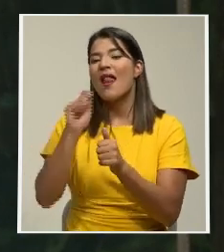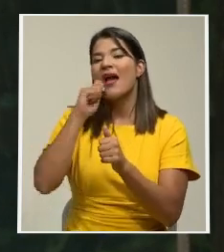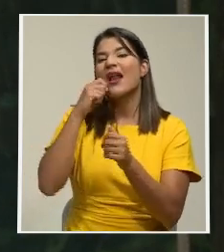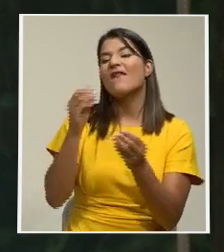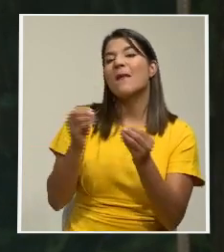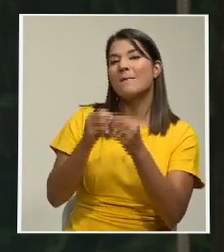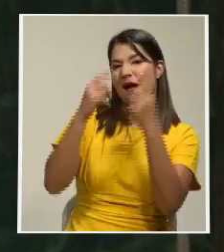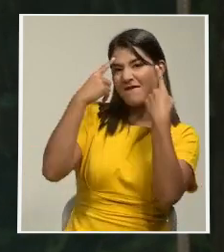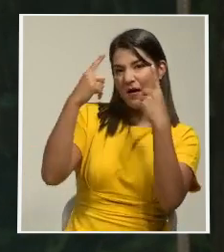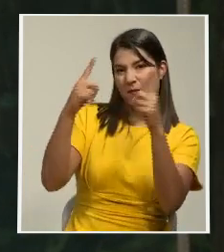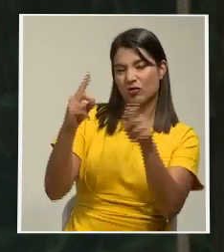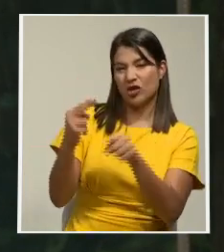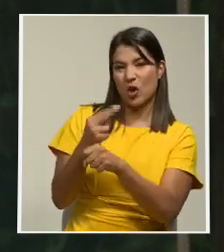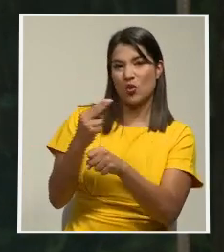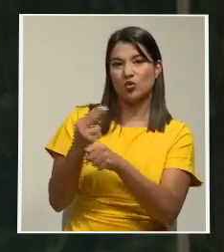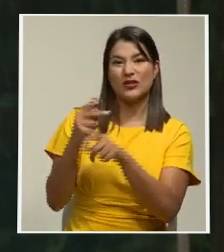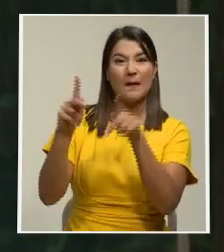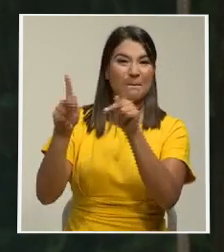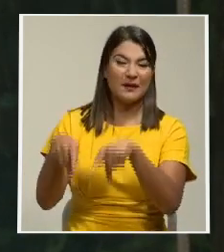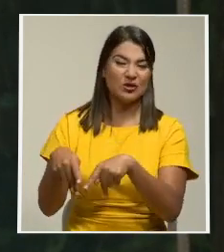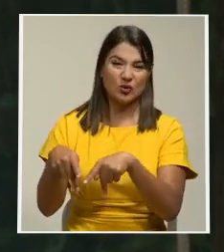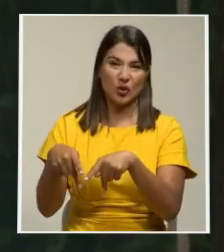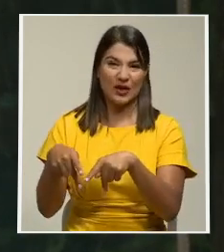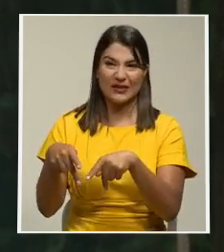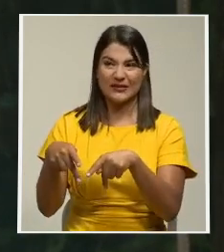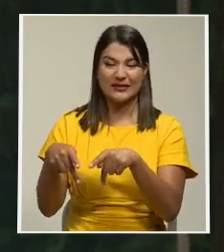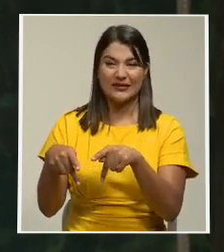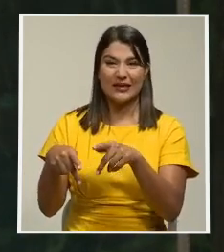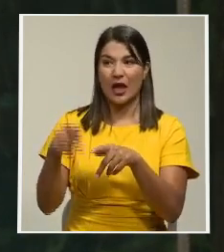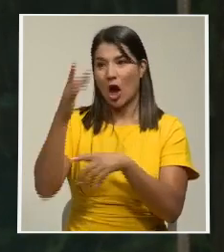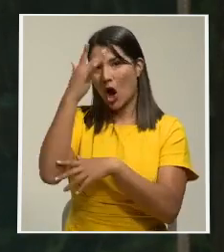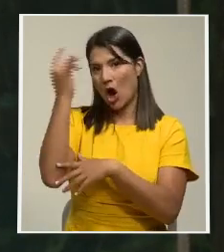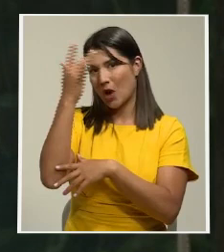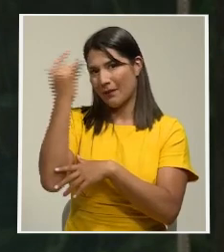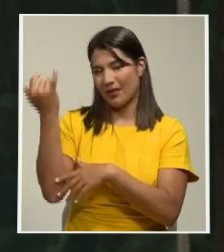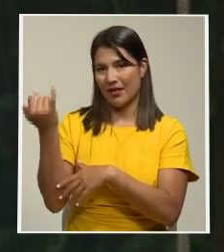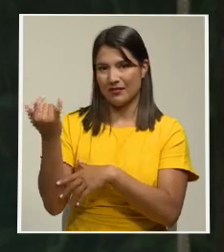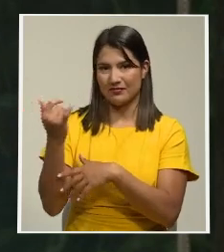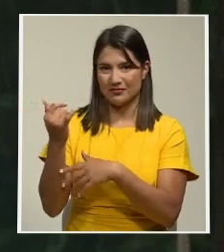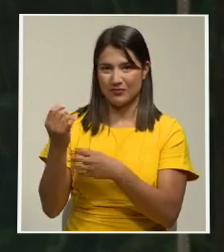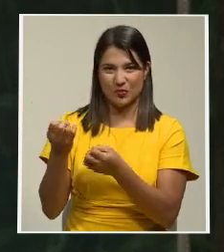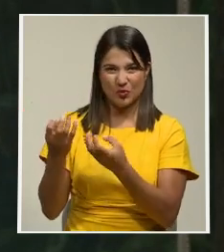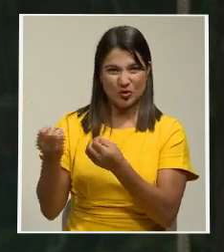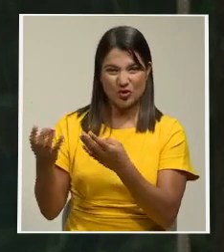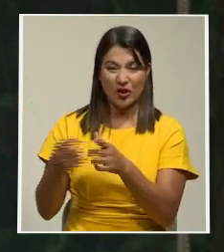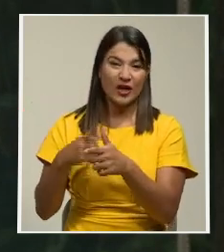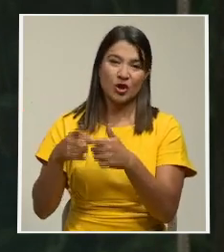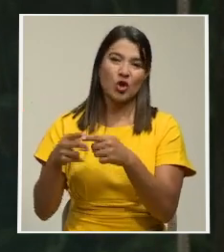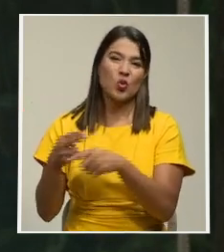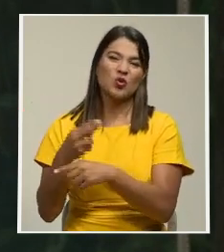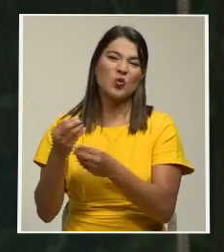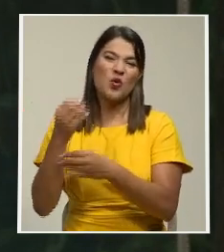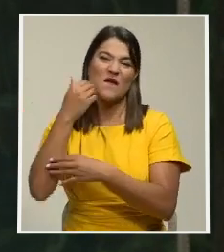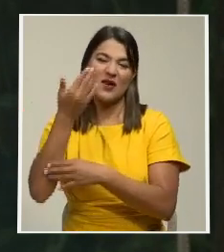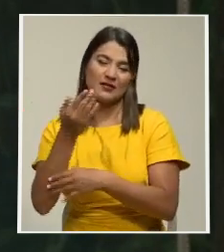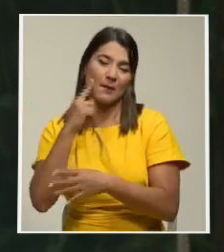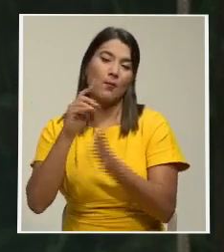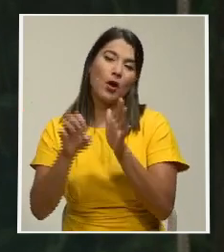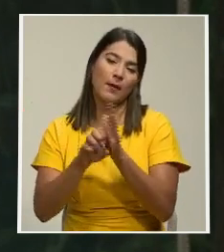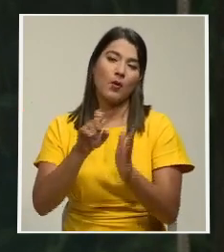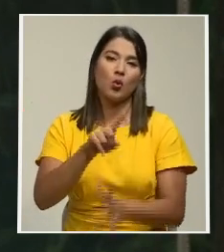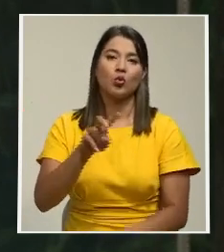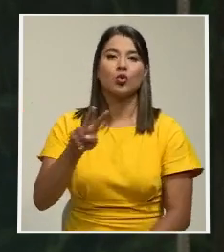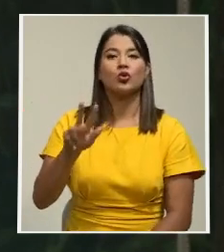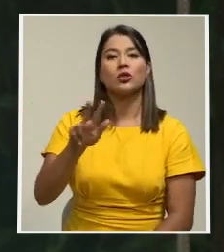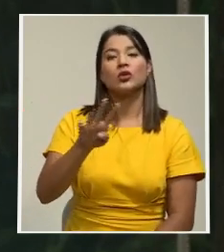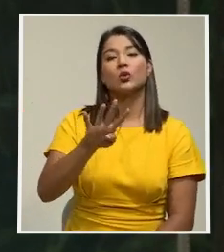las claves que utilizan los que olvidan, ¿verdad? Entonces, la primera clave que utilizan es 1, 2, 3, 4,